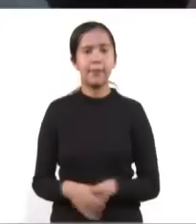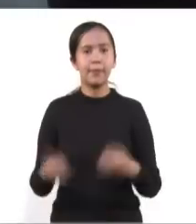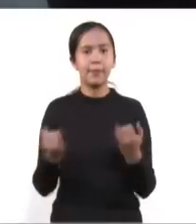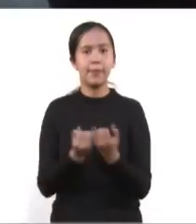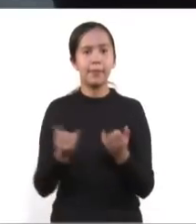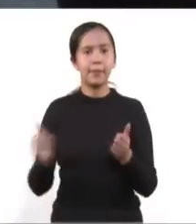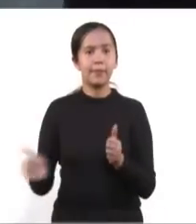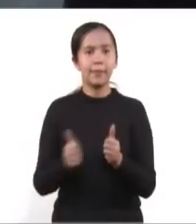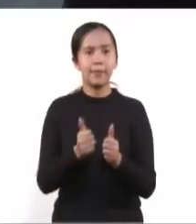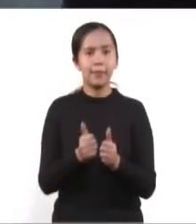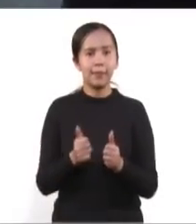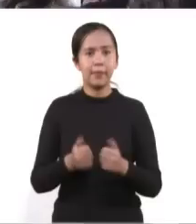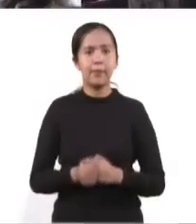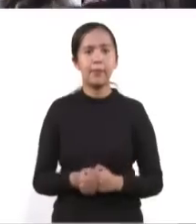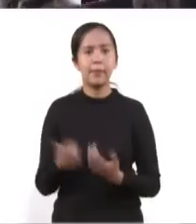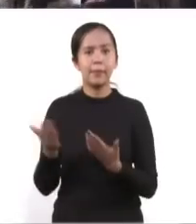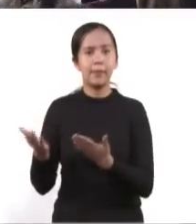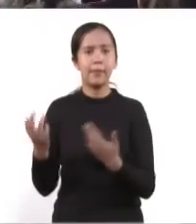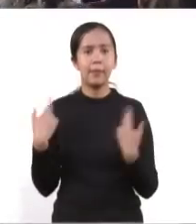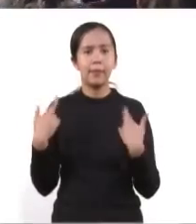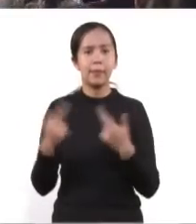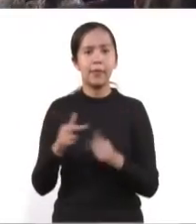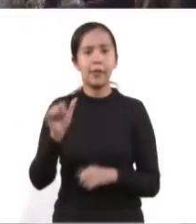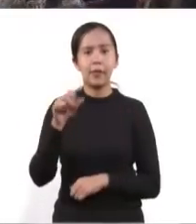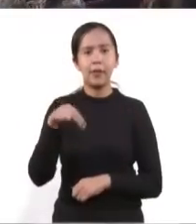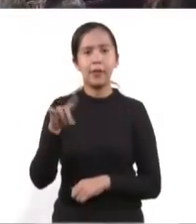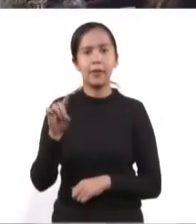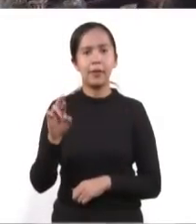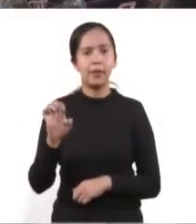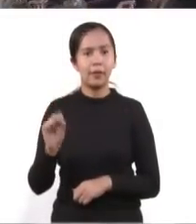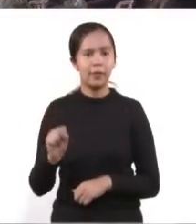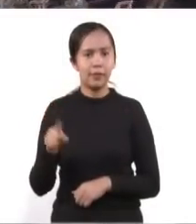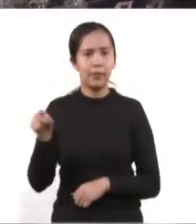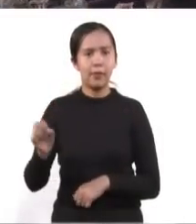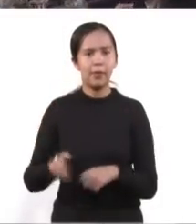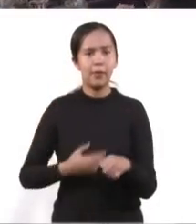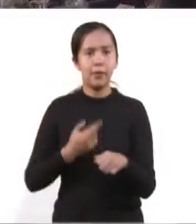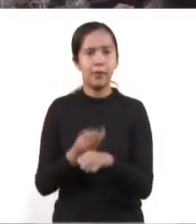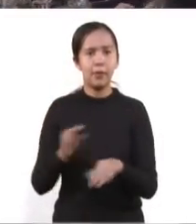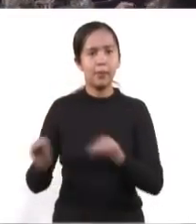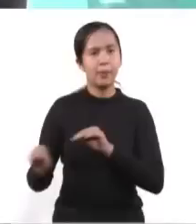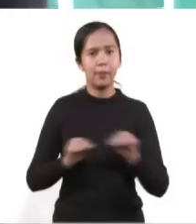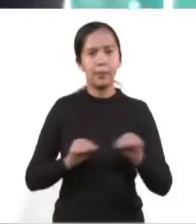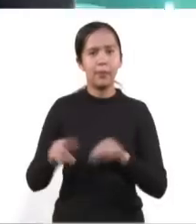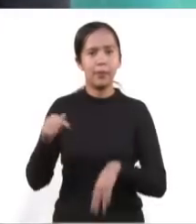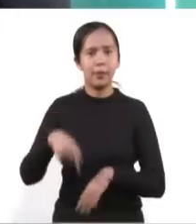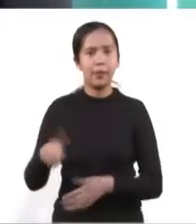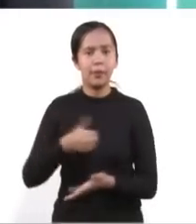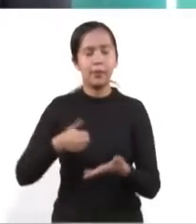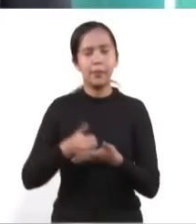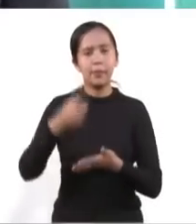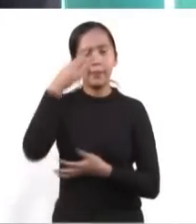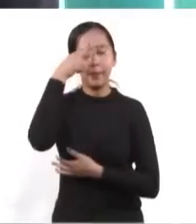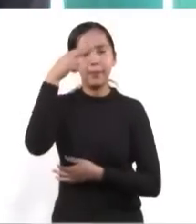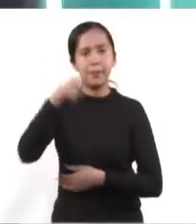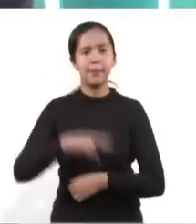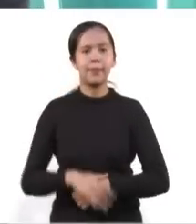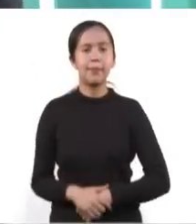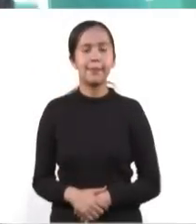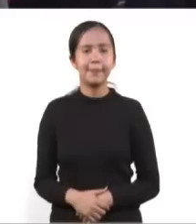Se encuentra con nosotros el maestro Andrés Layuz Loaesa, secretario de Movilidad de la Ciudad de México.